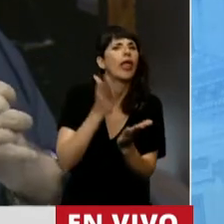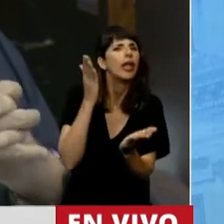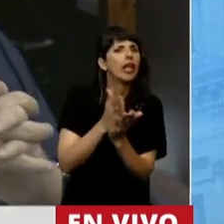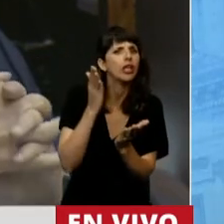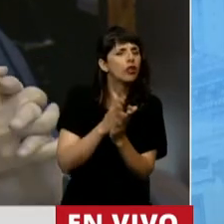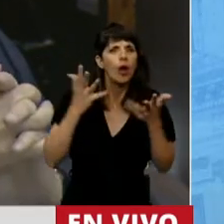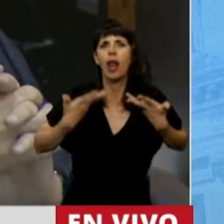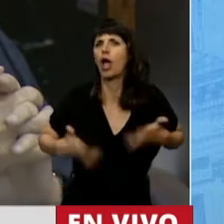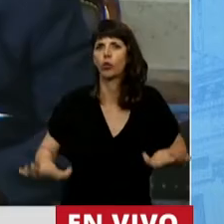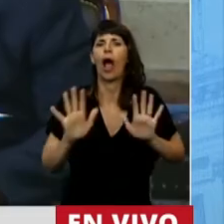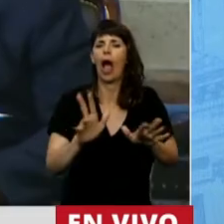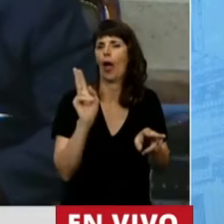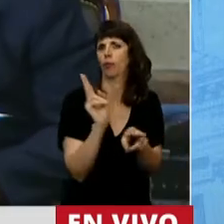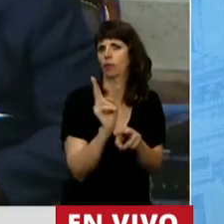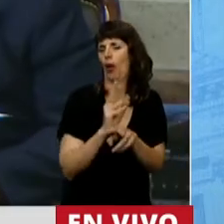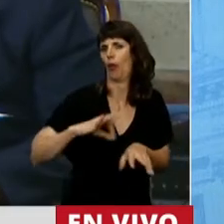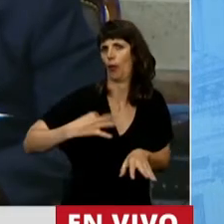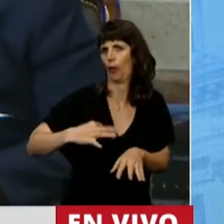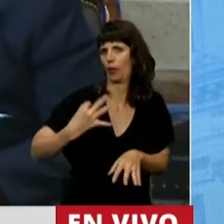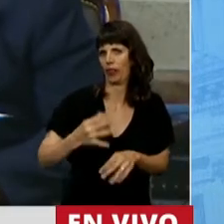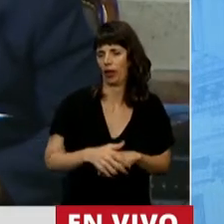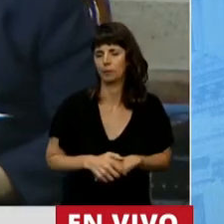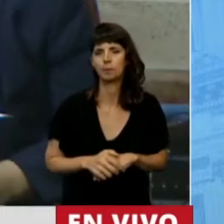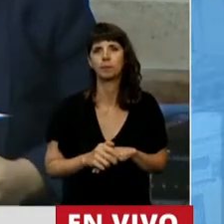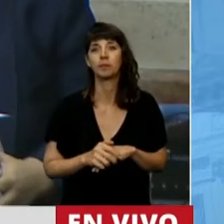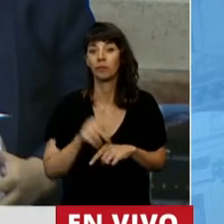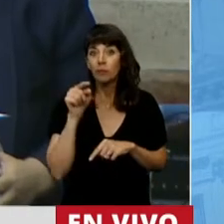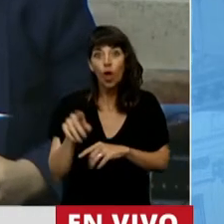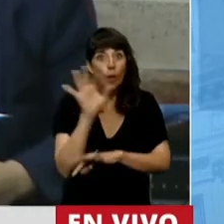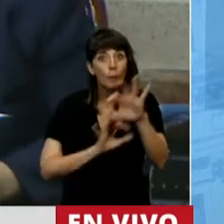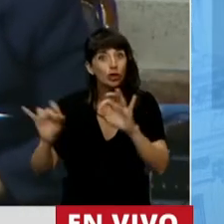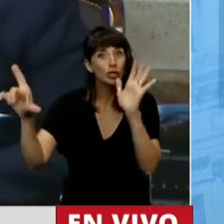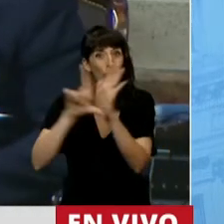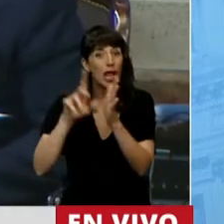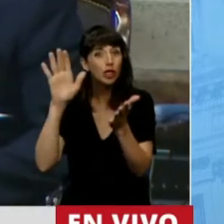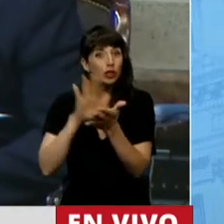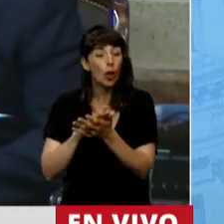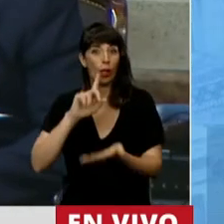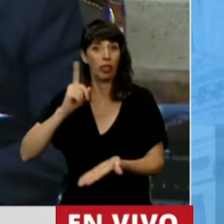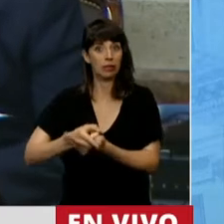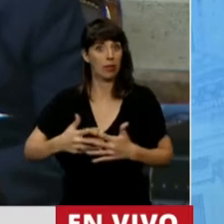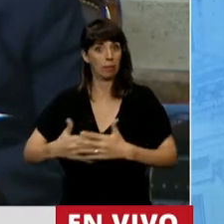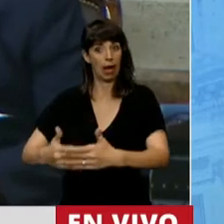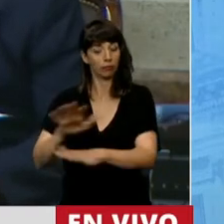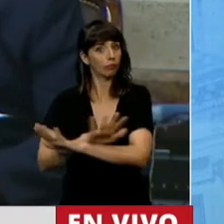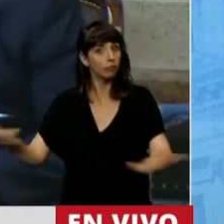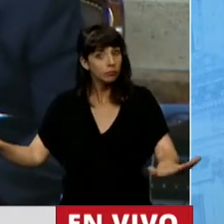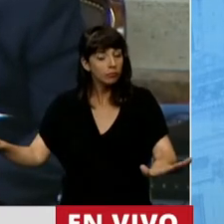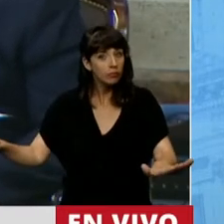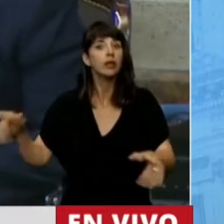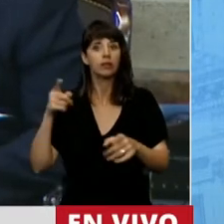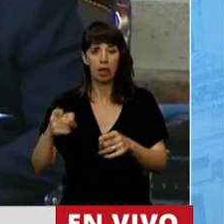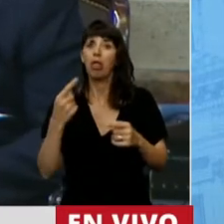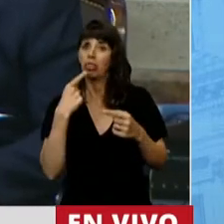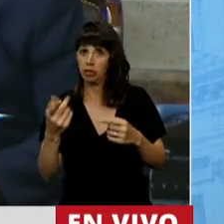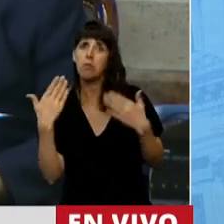la vida. Entonces, es un proyecto de ley de interrupción voluntaria del embarazo por el cual se habilita suprimir la